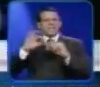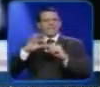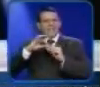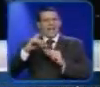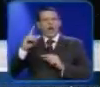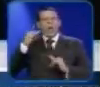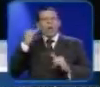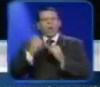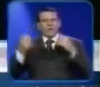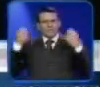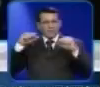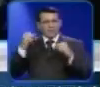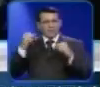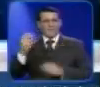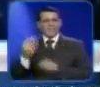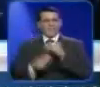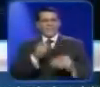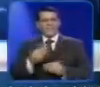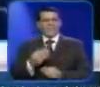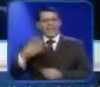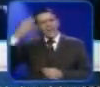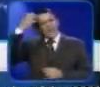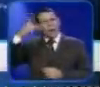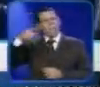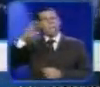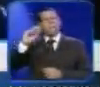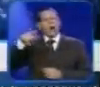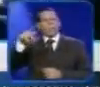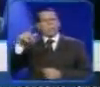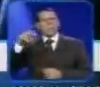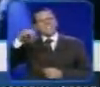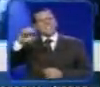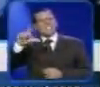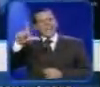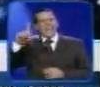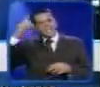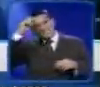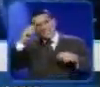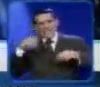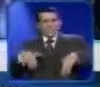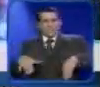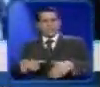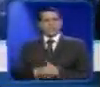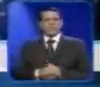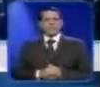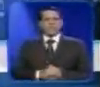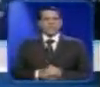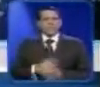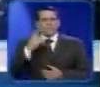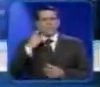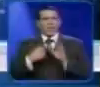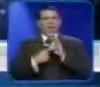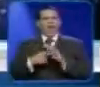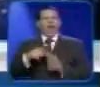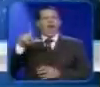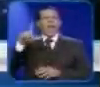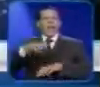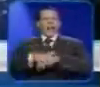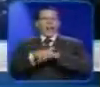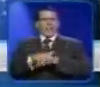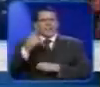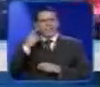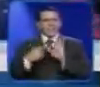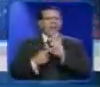últimos ensayos que estaba realizando el rey del pop Michael Jackson para los 50 conciertos que ofrecería en Londres durante el mes de julio.